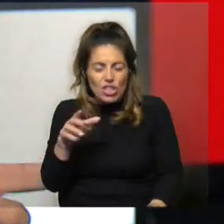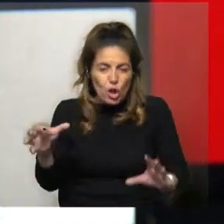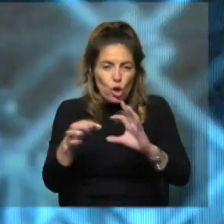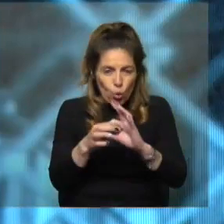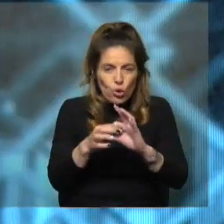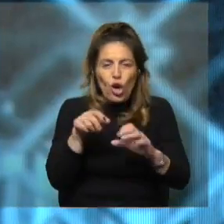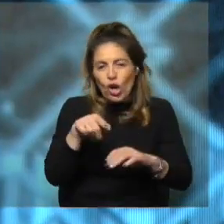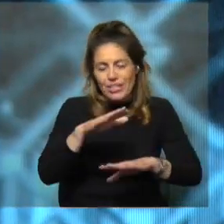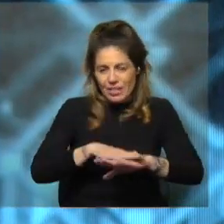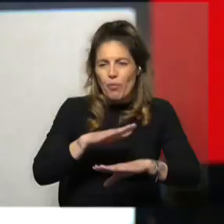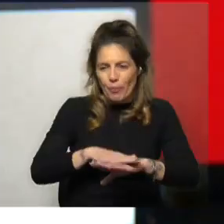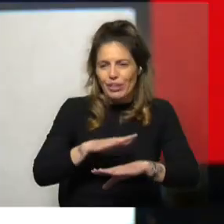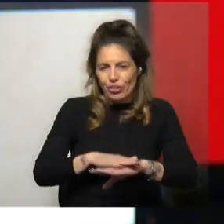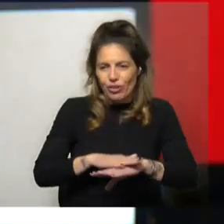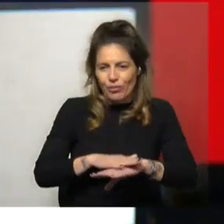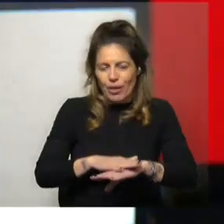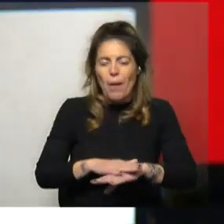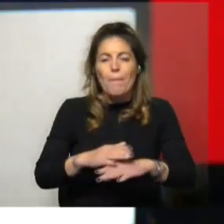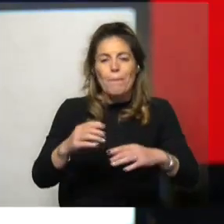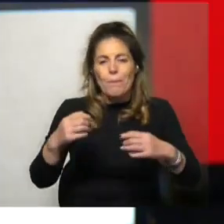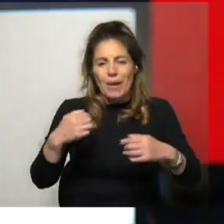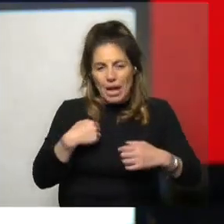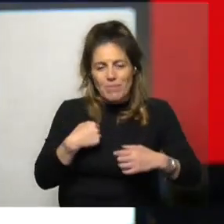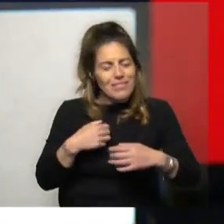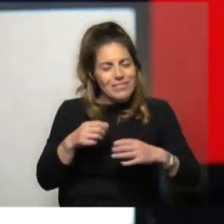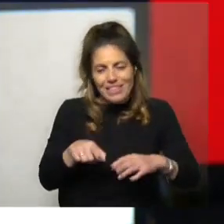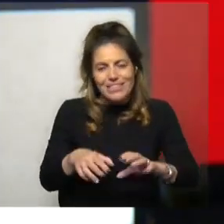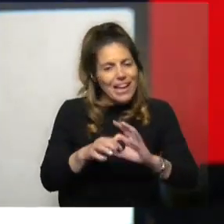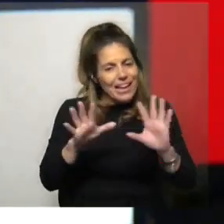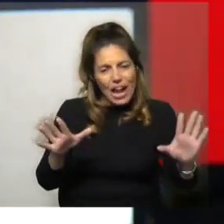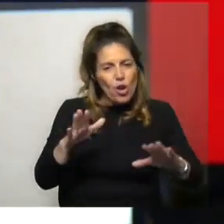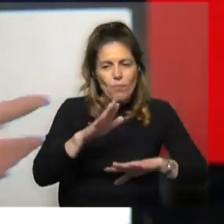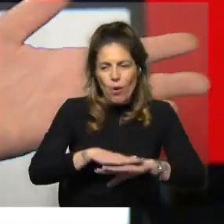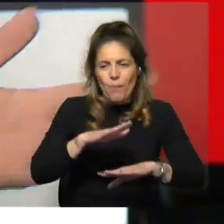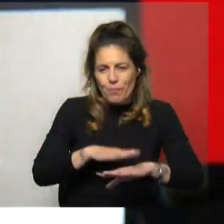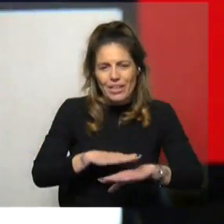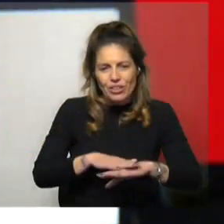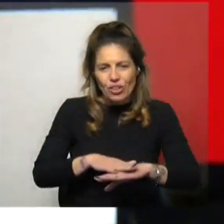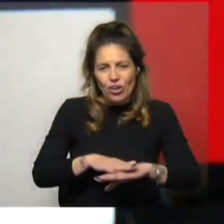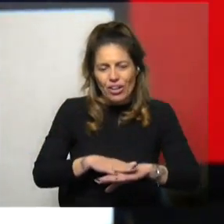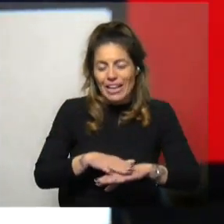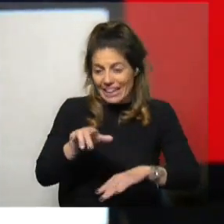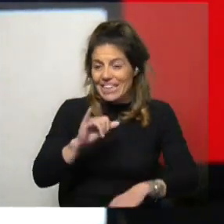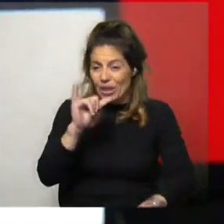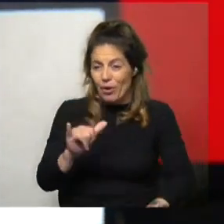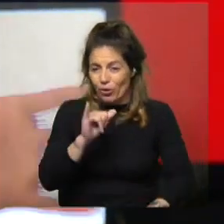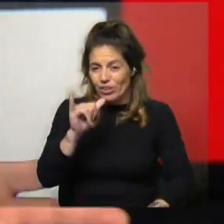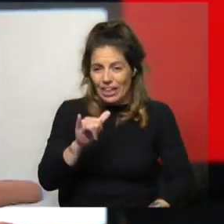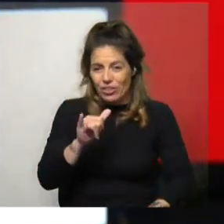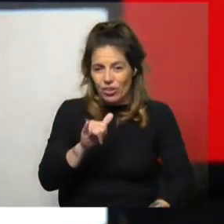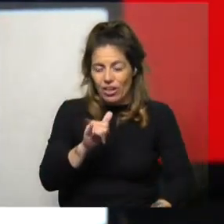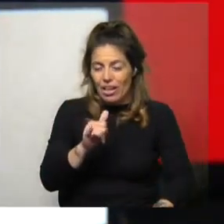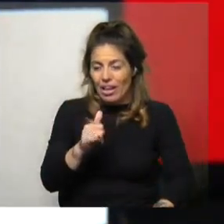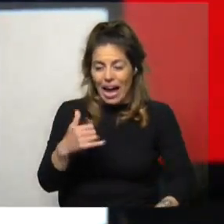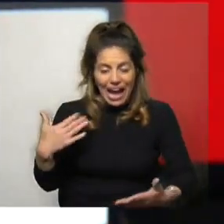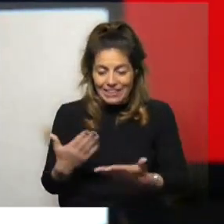momento este para mí está bien Claro que es el momento en que en que estaba recién relatando Graciela y que hasta el día de